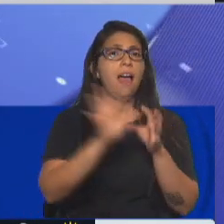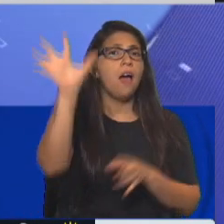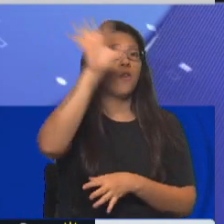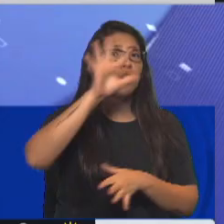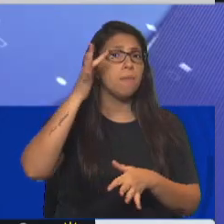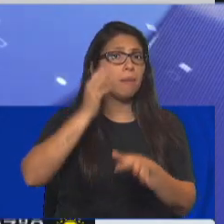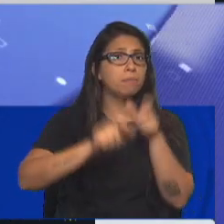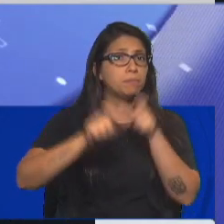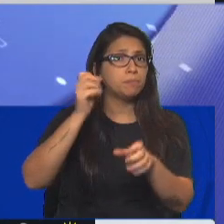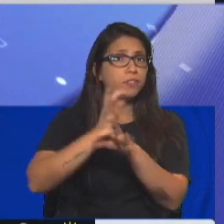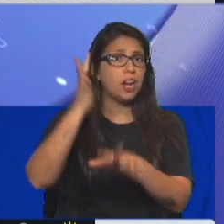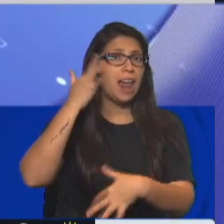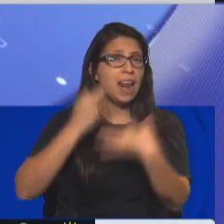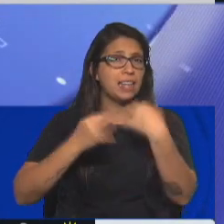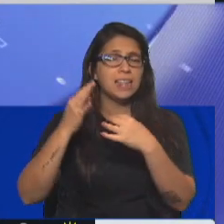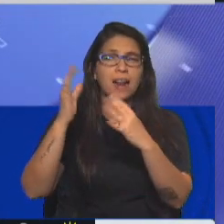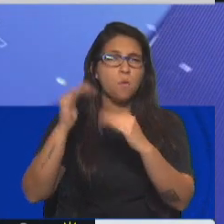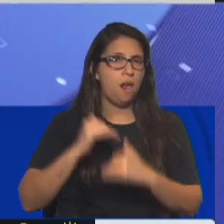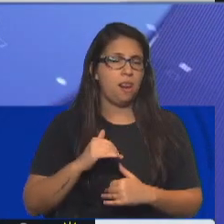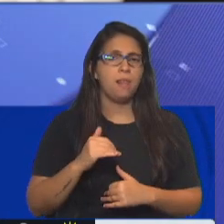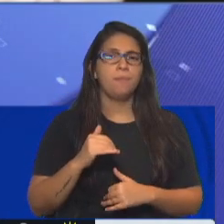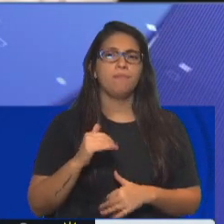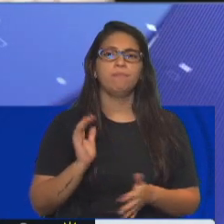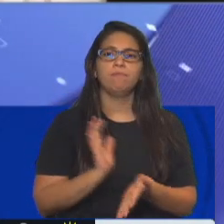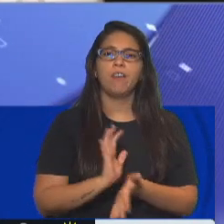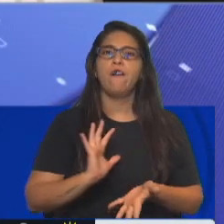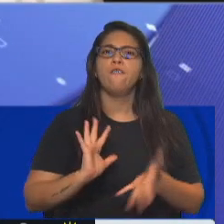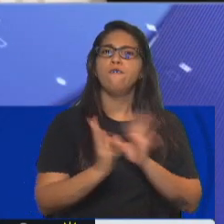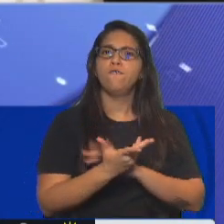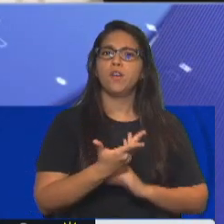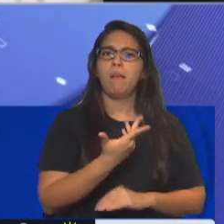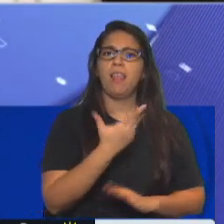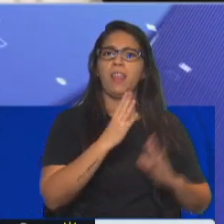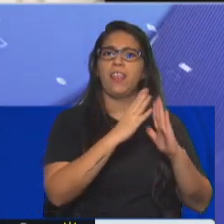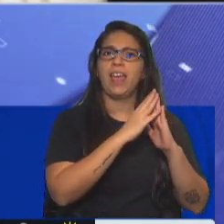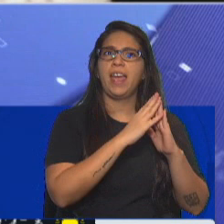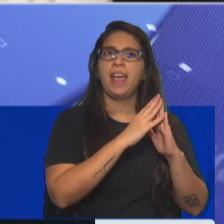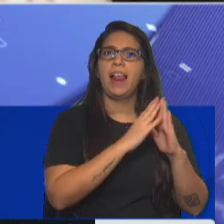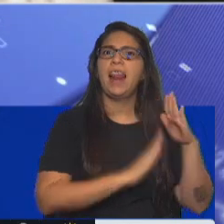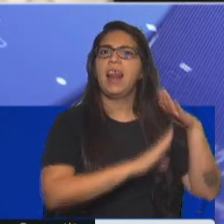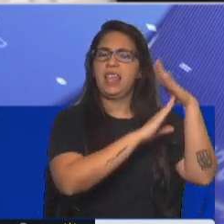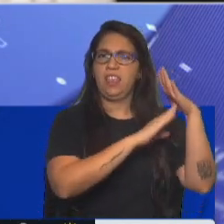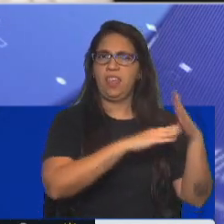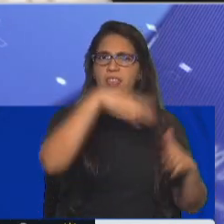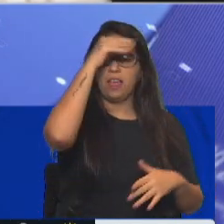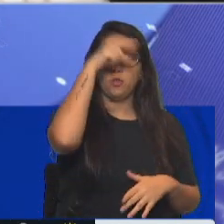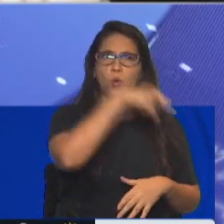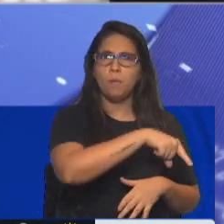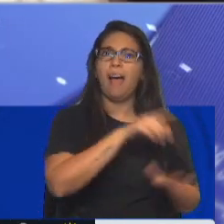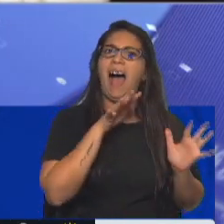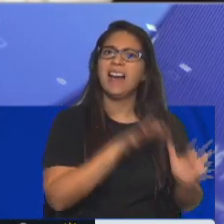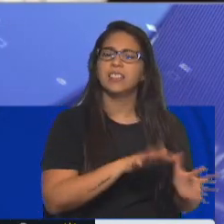que tienen que ver, a ver, el formato, la forma de liderazgo de Donald Trump tiene que ver con ese ida y vuelta, con